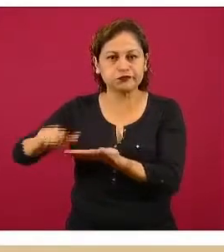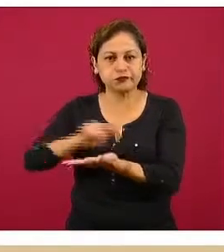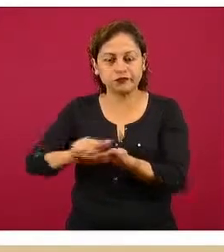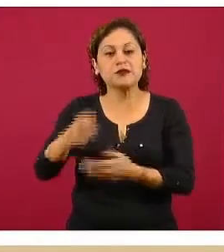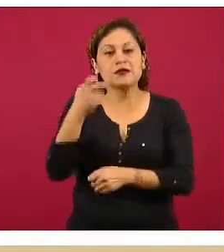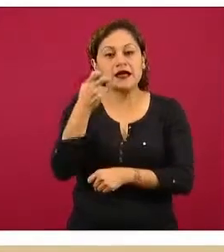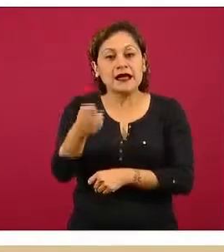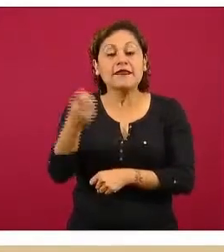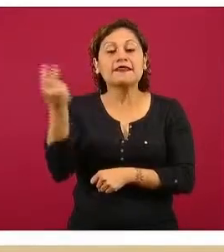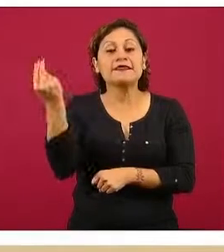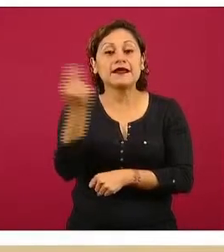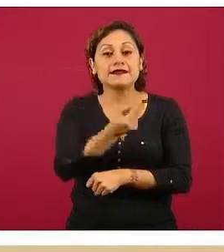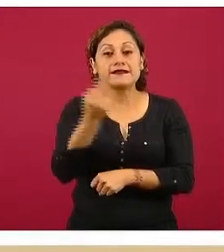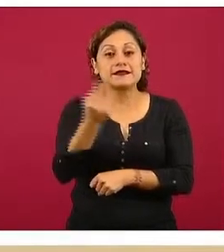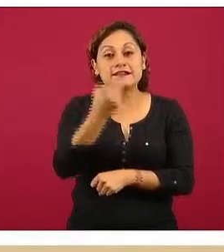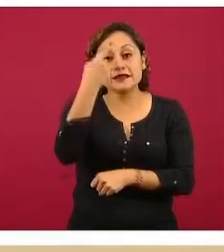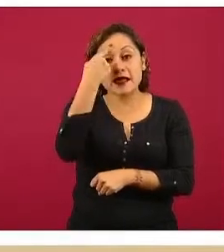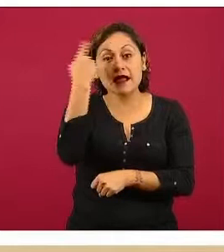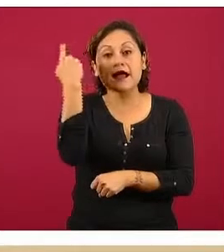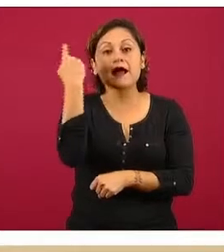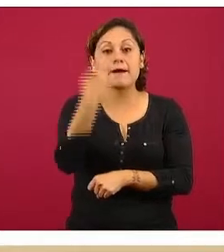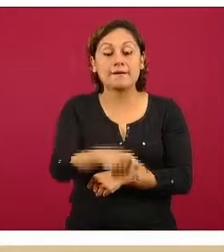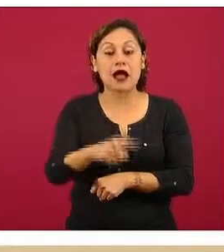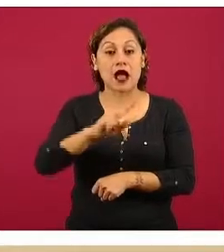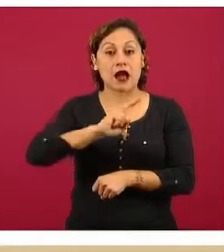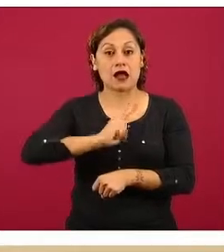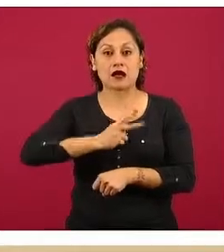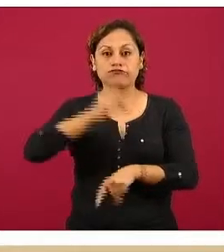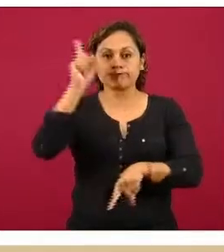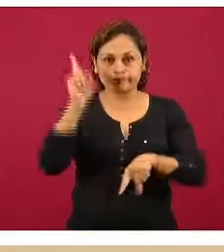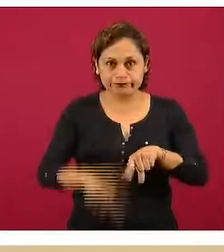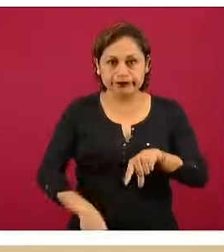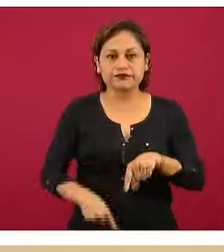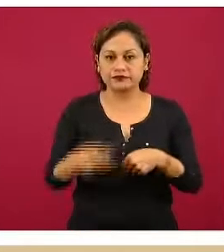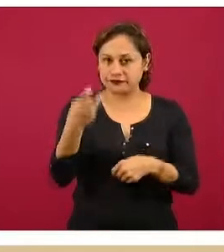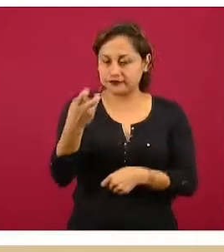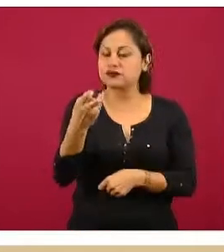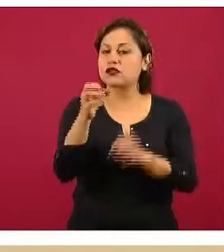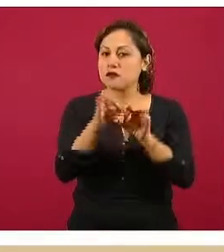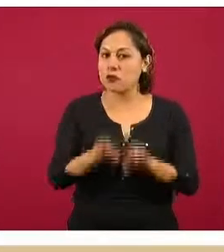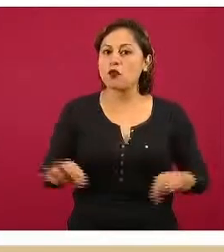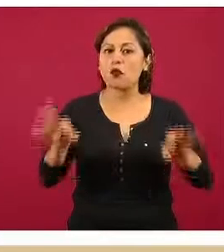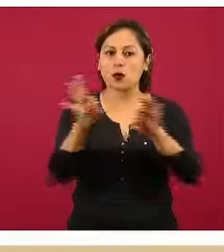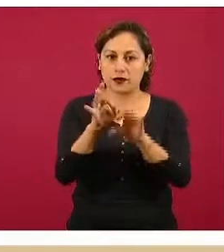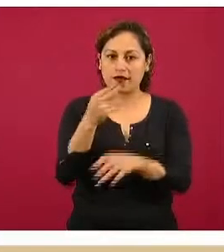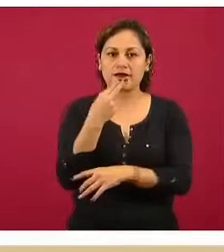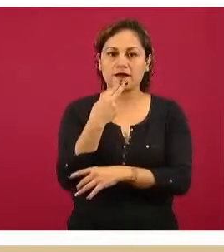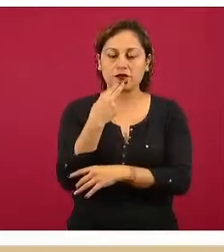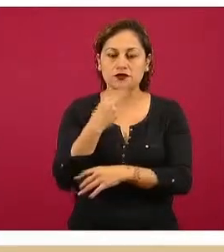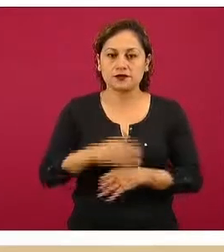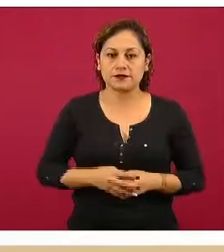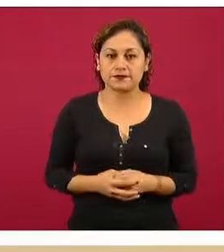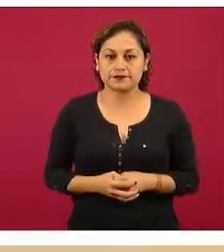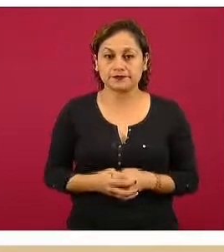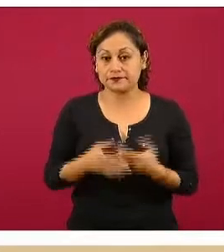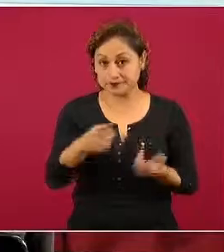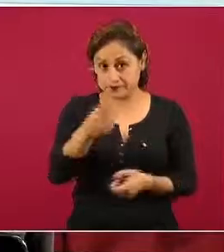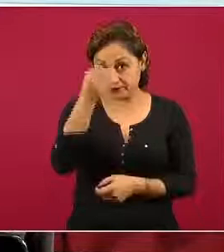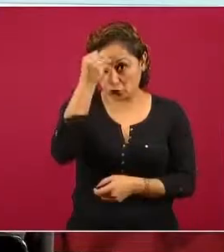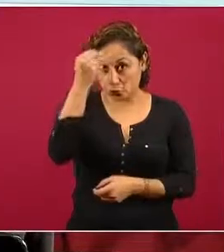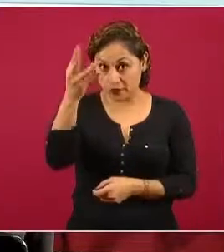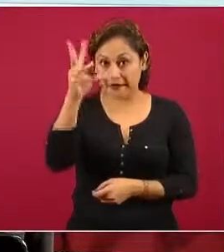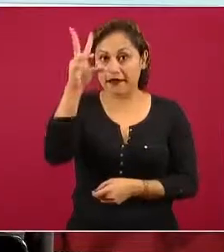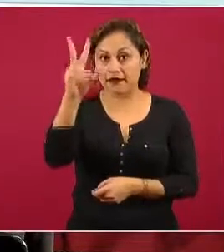se utiliza como un desinfectante eficaz para hacer esta desinfección de superficies. Entonces, no olvidar también